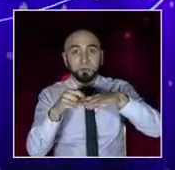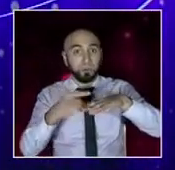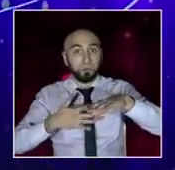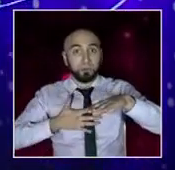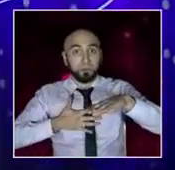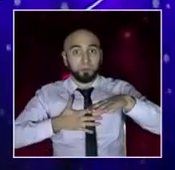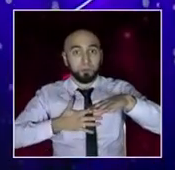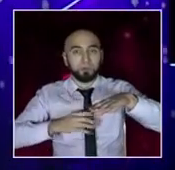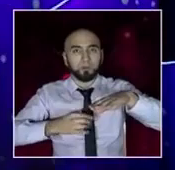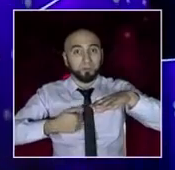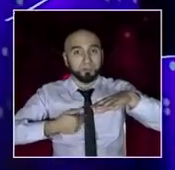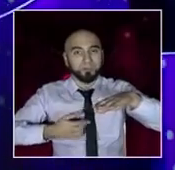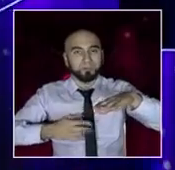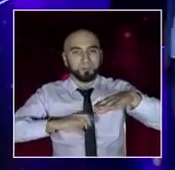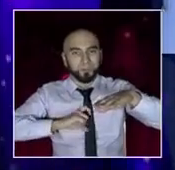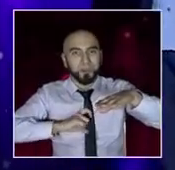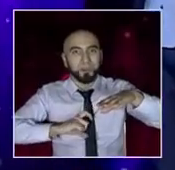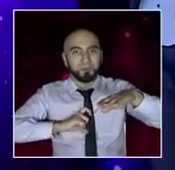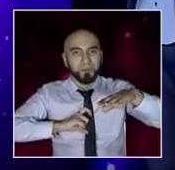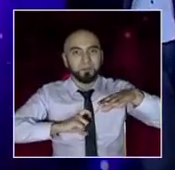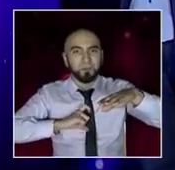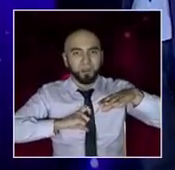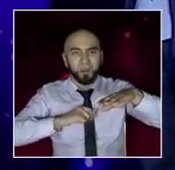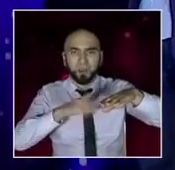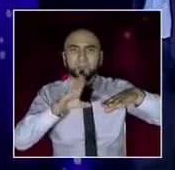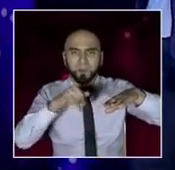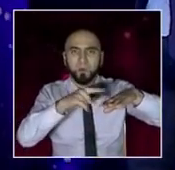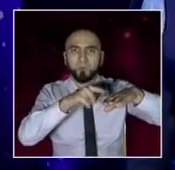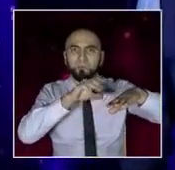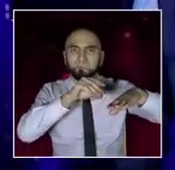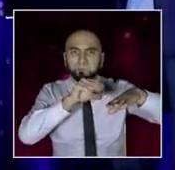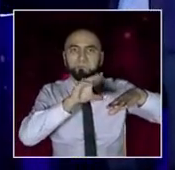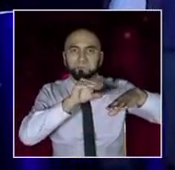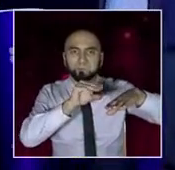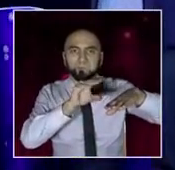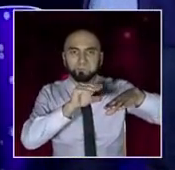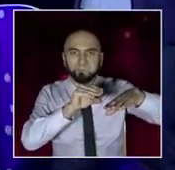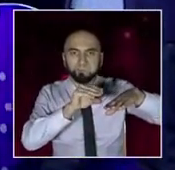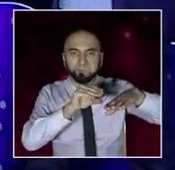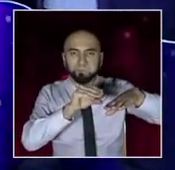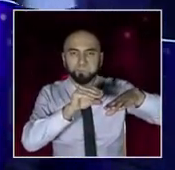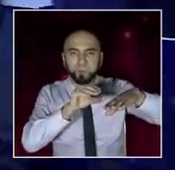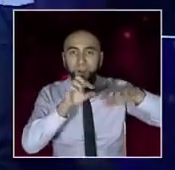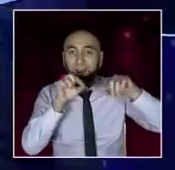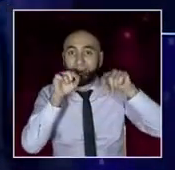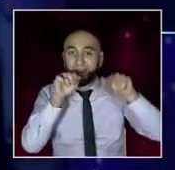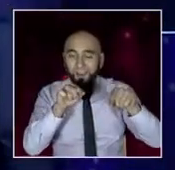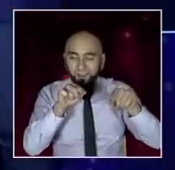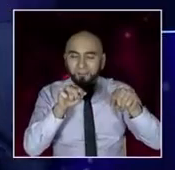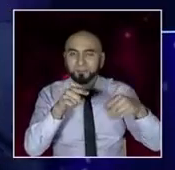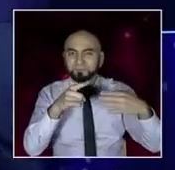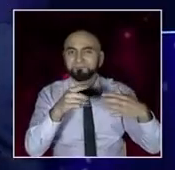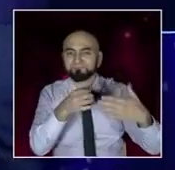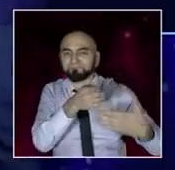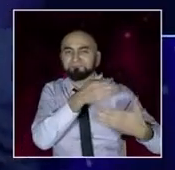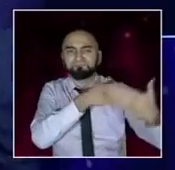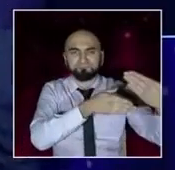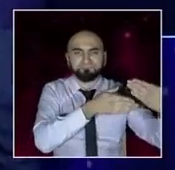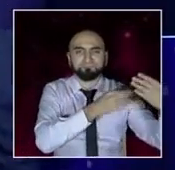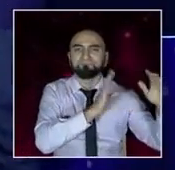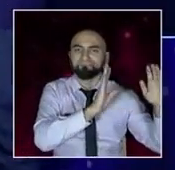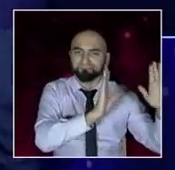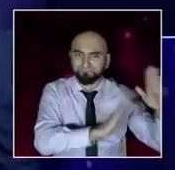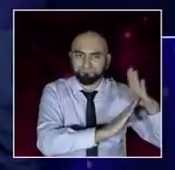el ritmo cardíaco de la persona. Entonces, esto nos devuelve de nuevo a René Descartes. Otra vez, lo que Descartes también